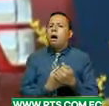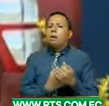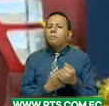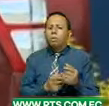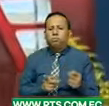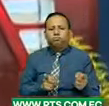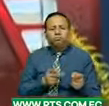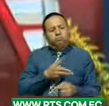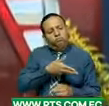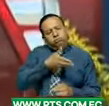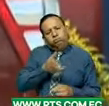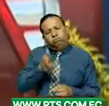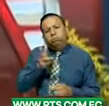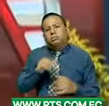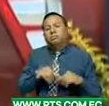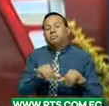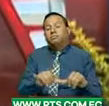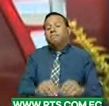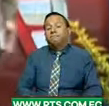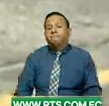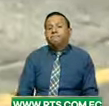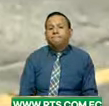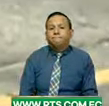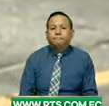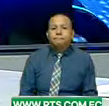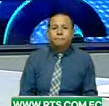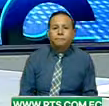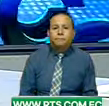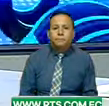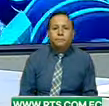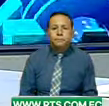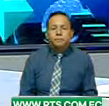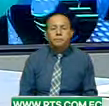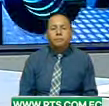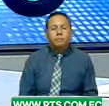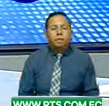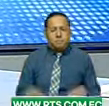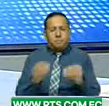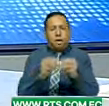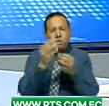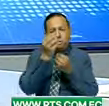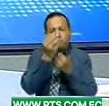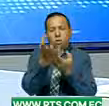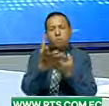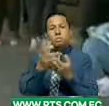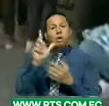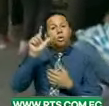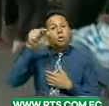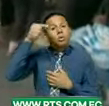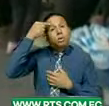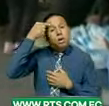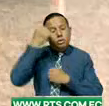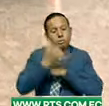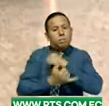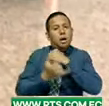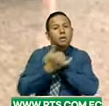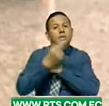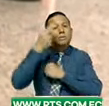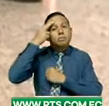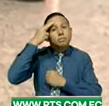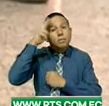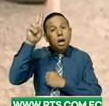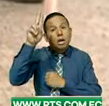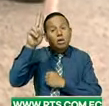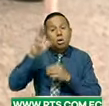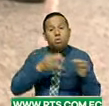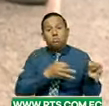armas de fuego. En Quito informó Iván Casamén. Ahora les informamos que el gobierno mexicano restablecerá desde el 4